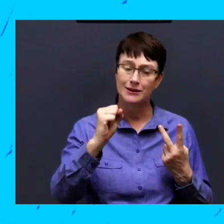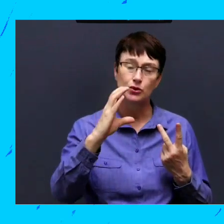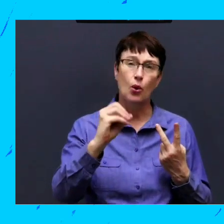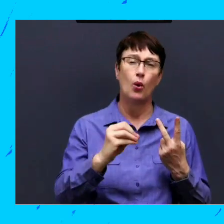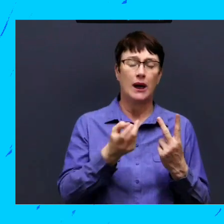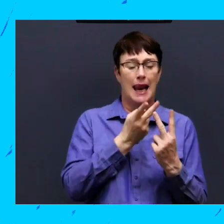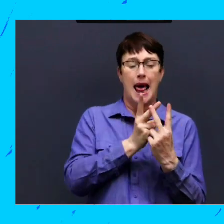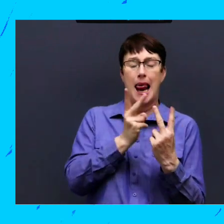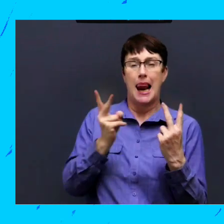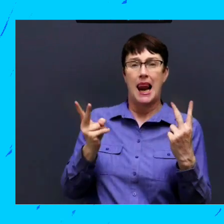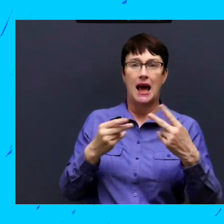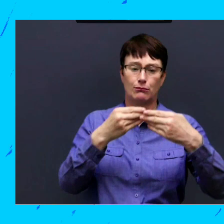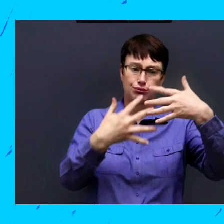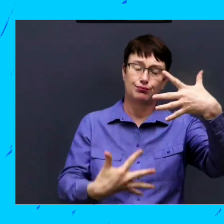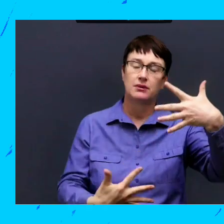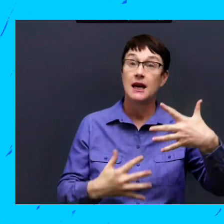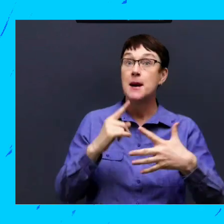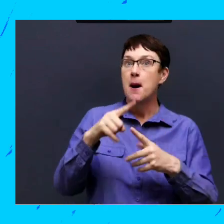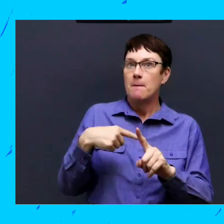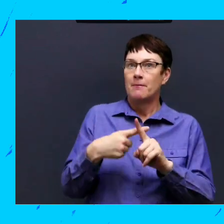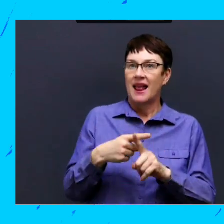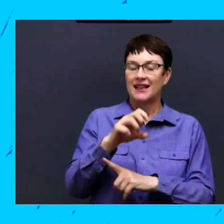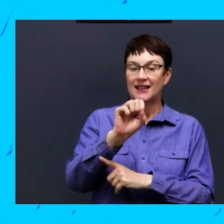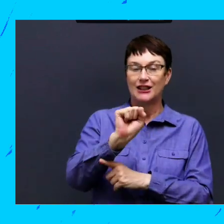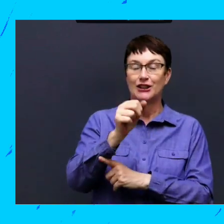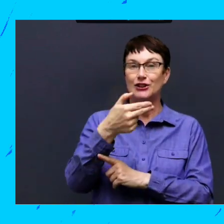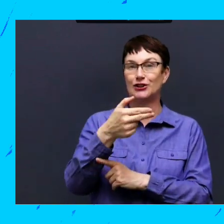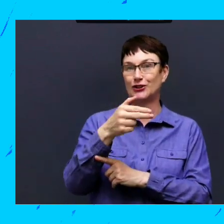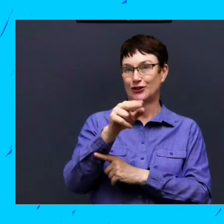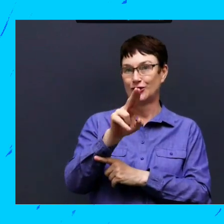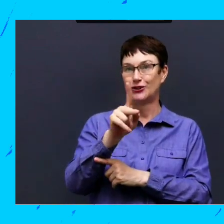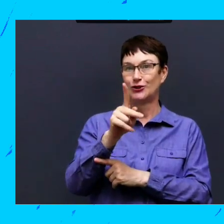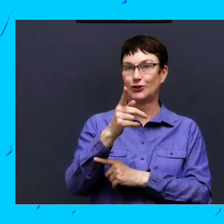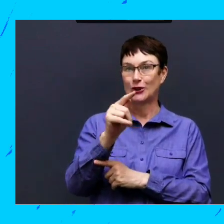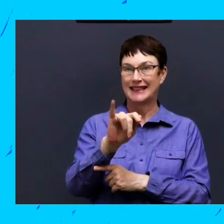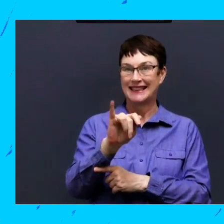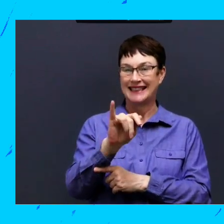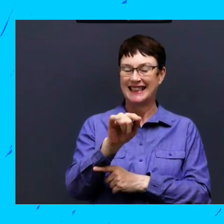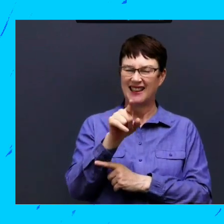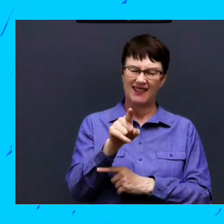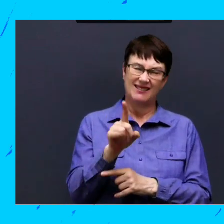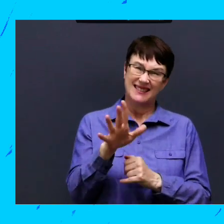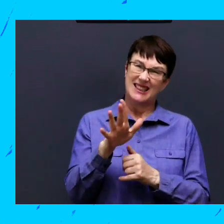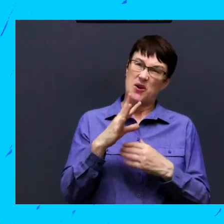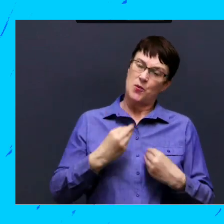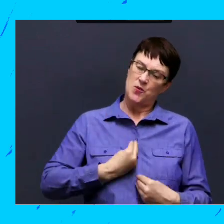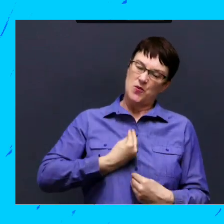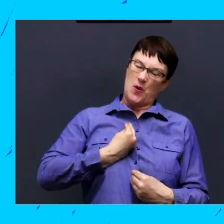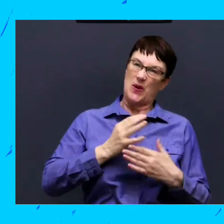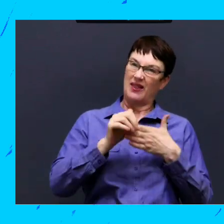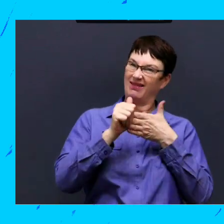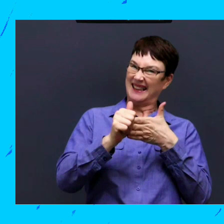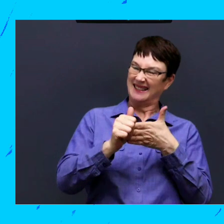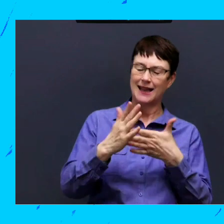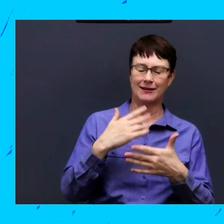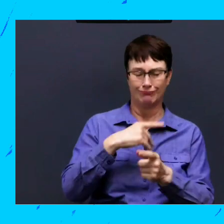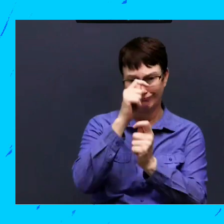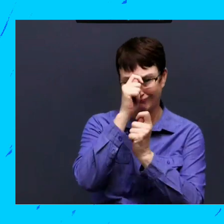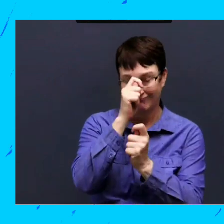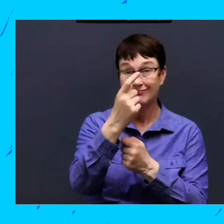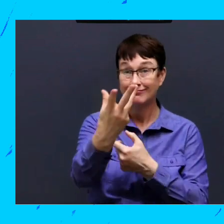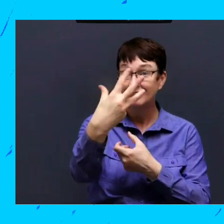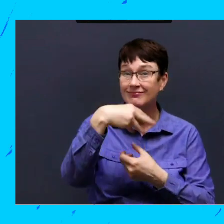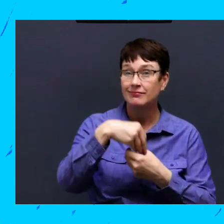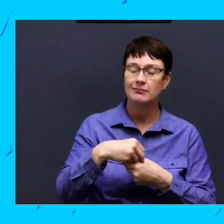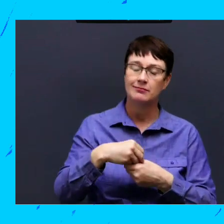SIDA, UNESCO, todos los que participaron de nuestra discusión aquí hoy, todos los jóvenes también que están con nosotros.